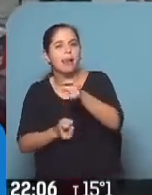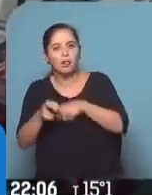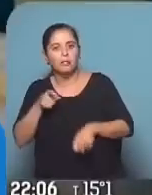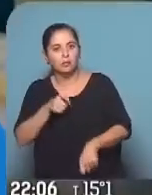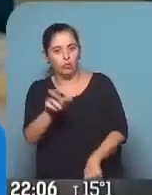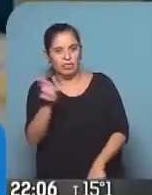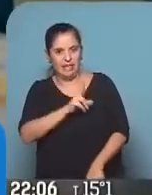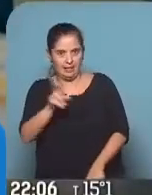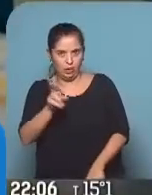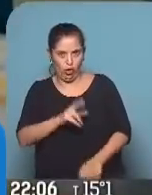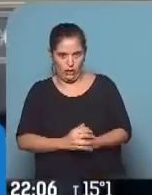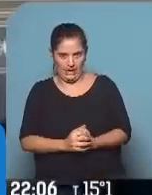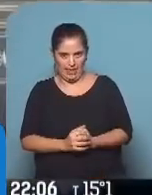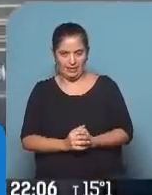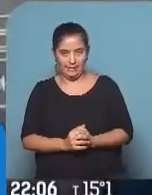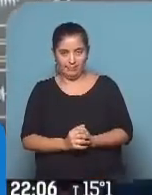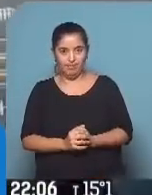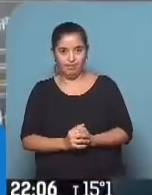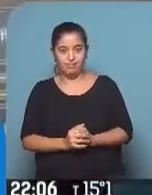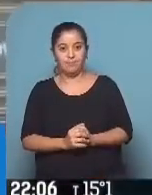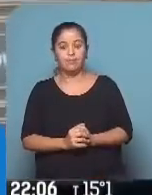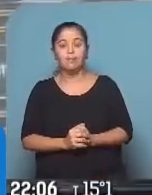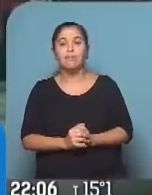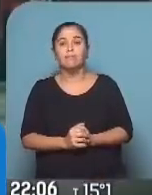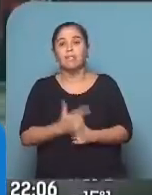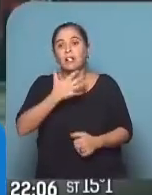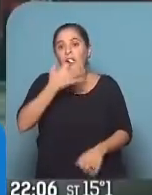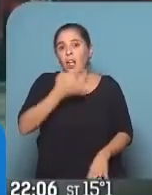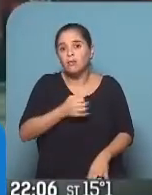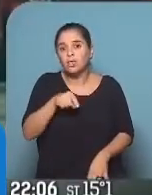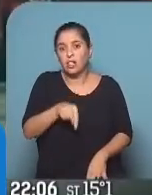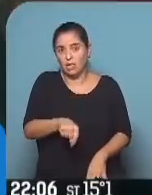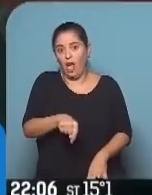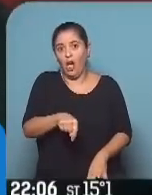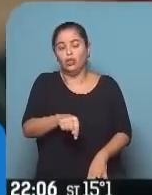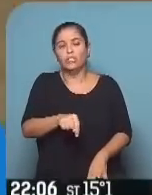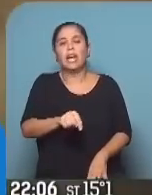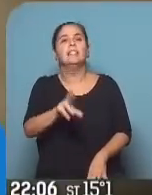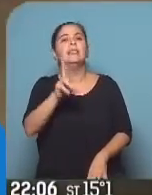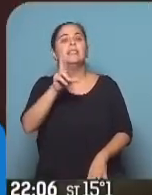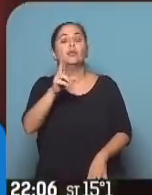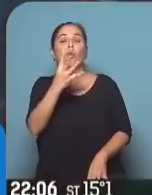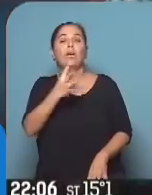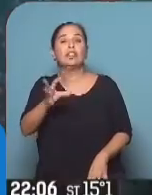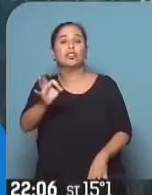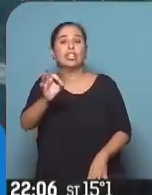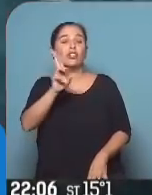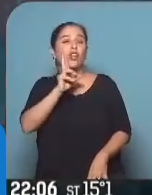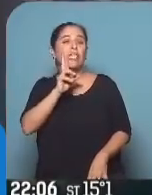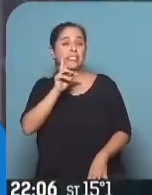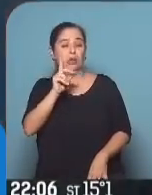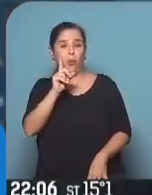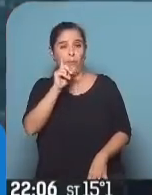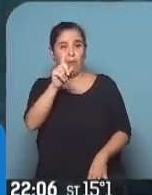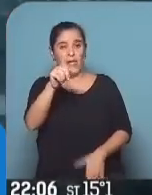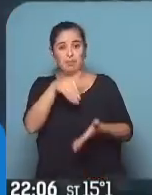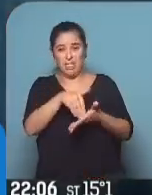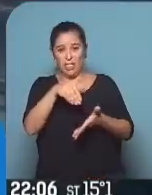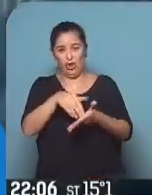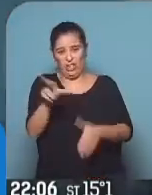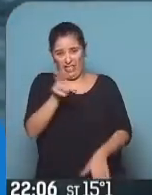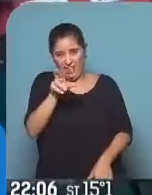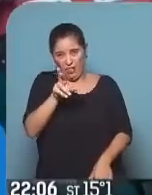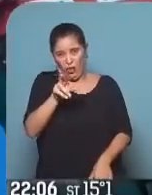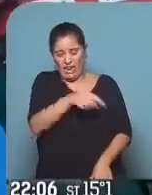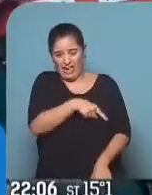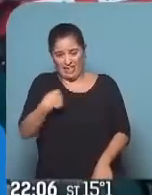comercial entre ambos países favorable a China por $419.000 millones en 2018. Pero independientemente de